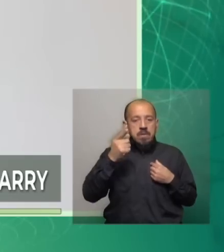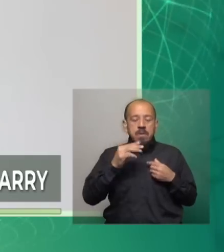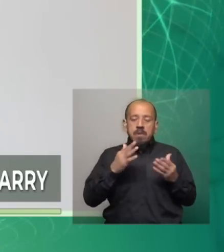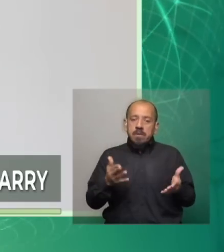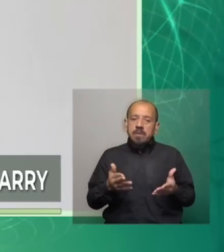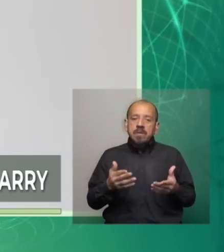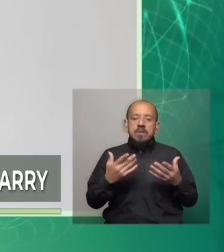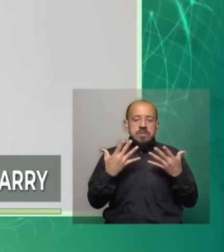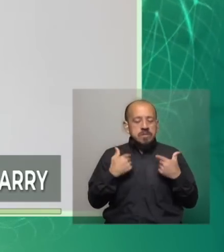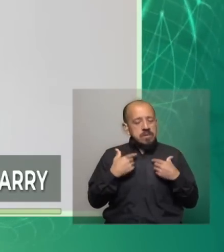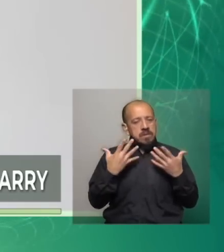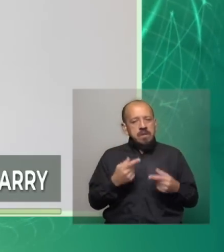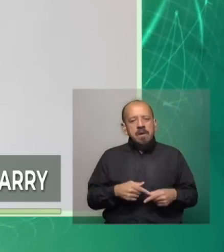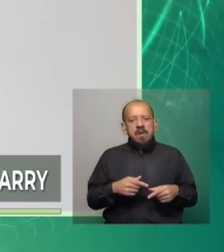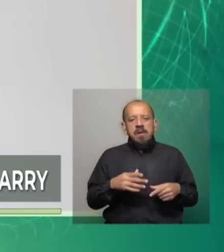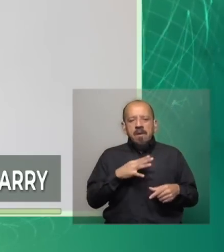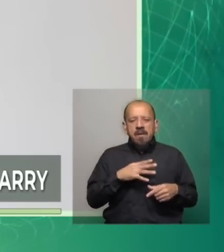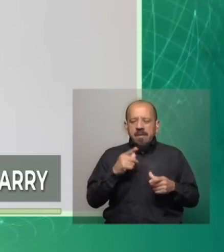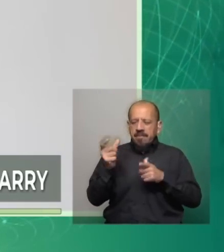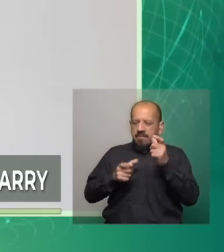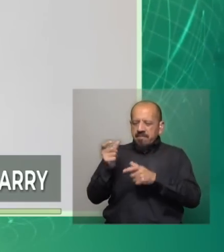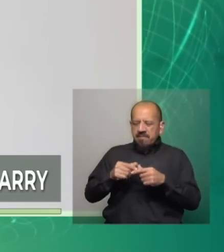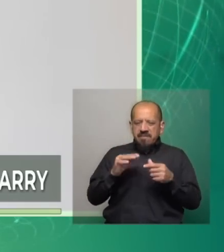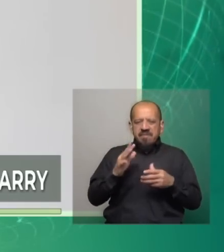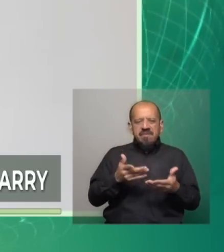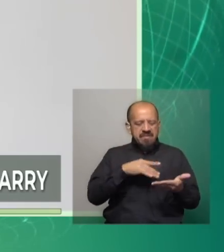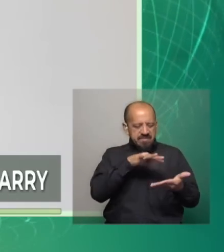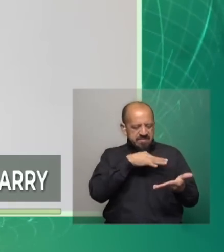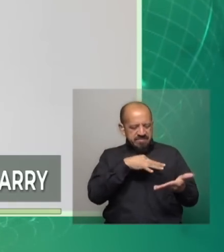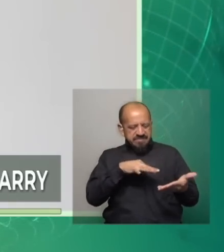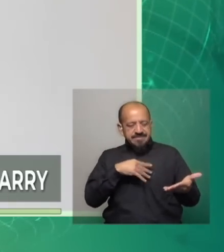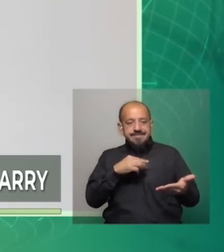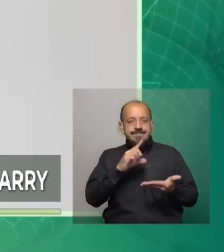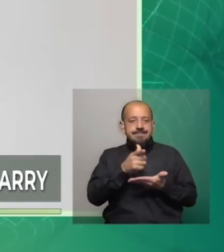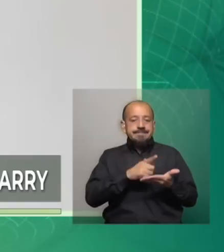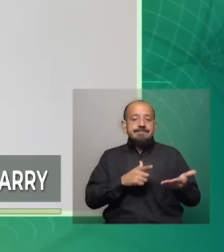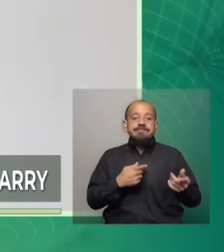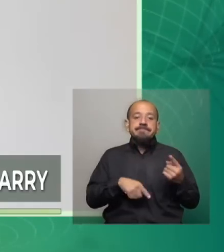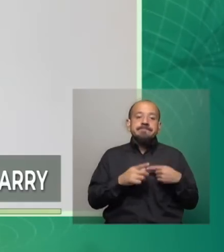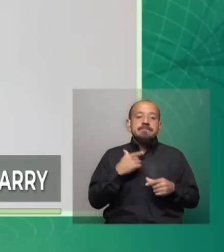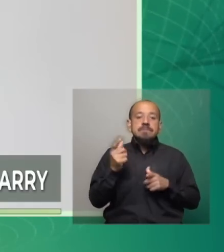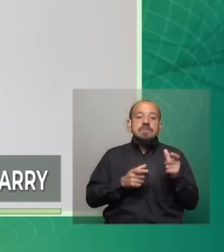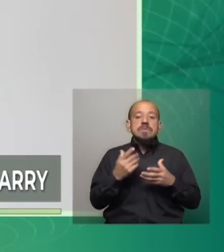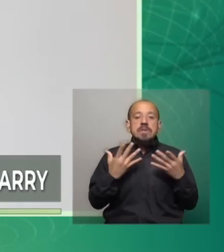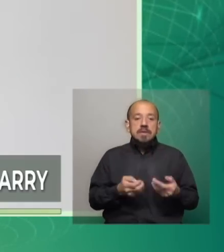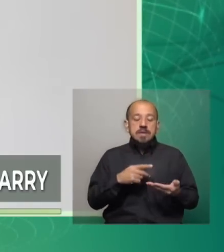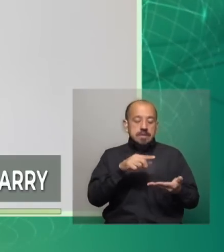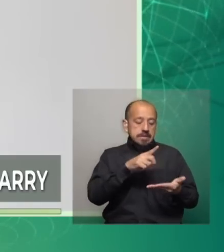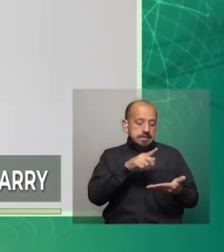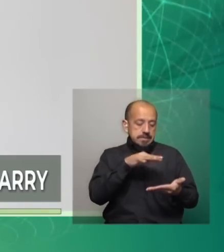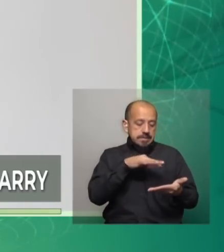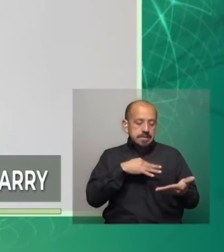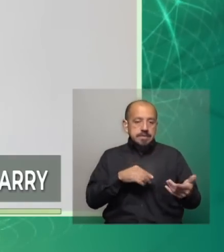apostamos a que en nuestro país hay público lector un Público de buena literatura un público que quiere leer en